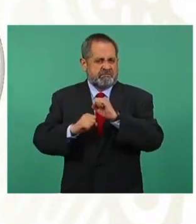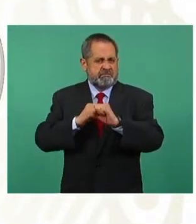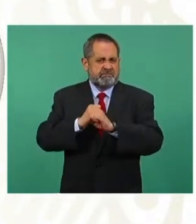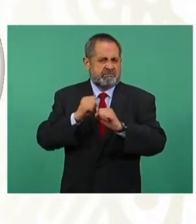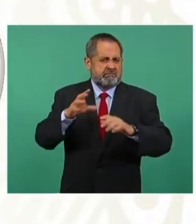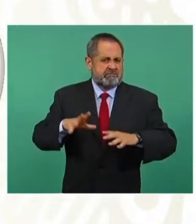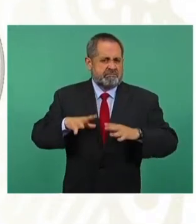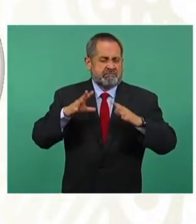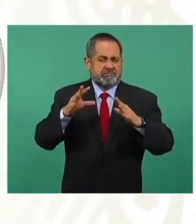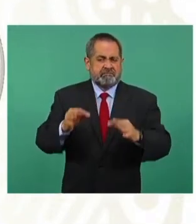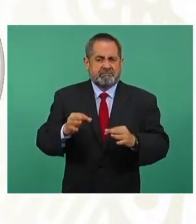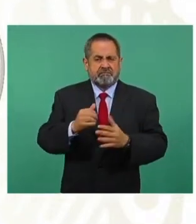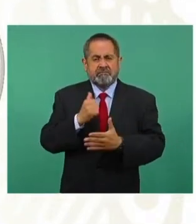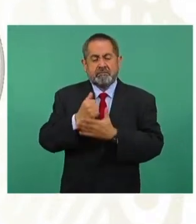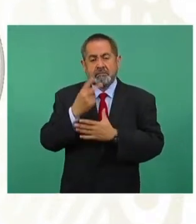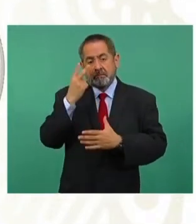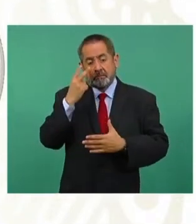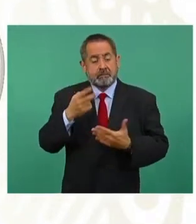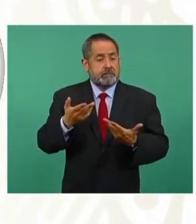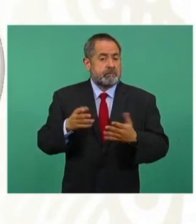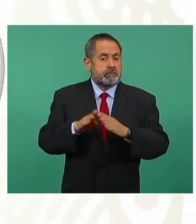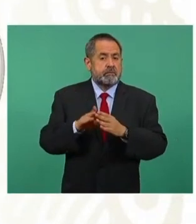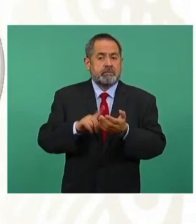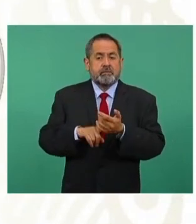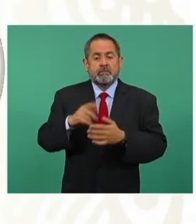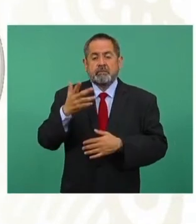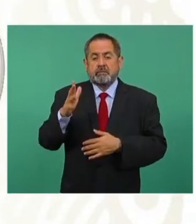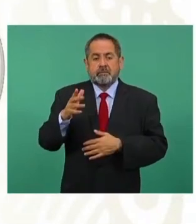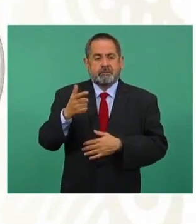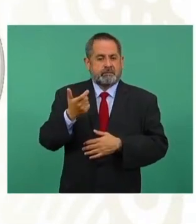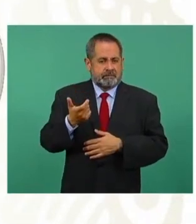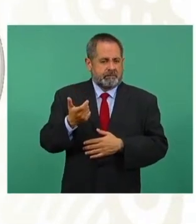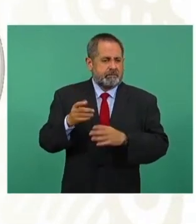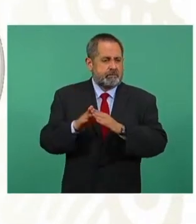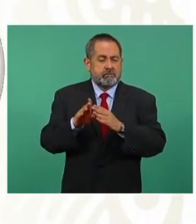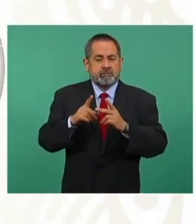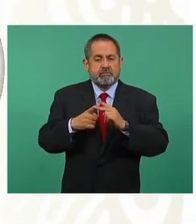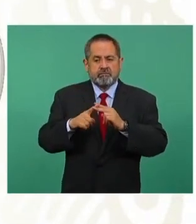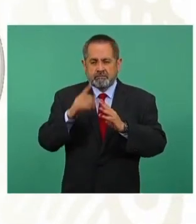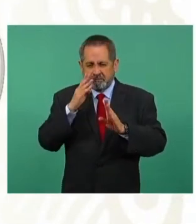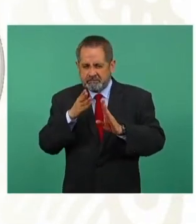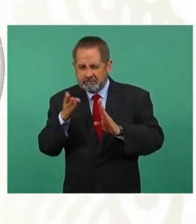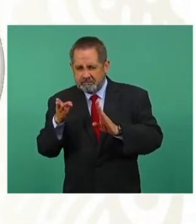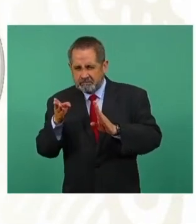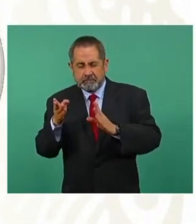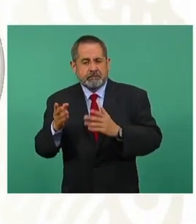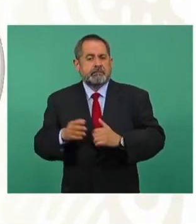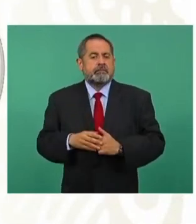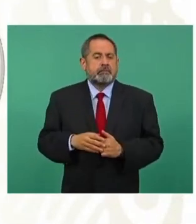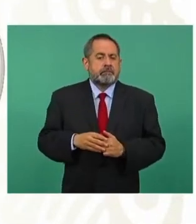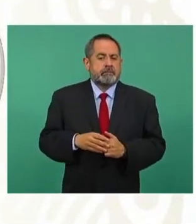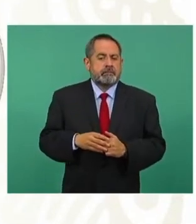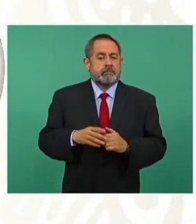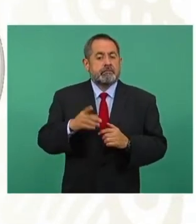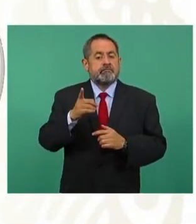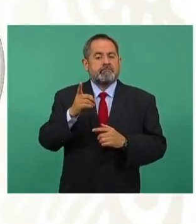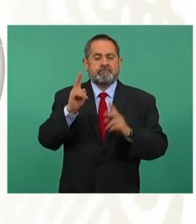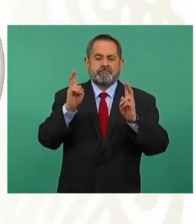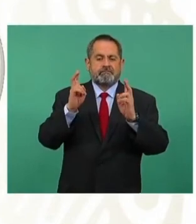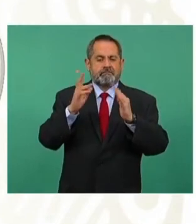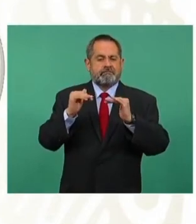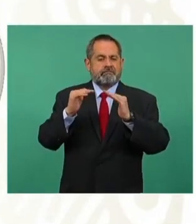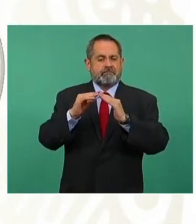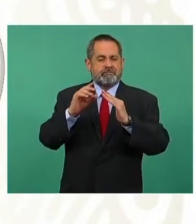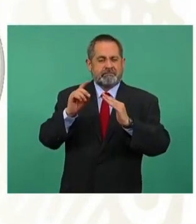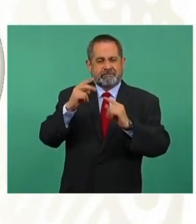México Tenochtitlan, la denominación de 10 pesos en el exergo a la izquierda, la seca de la Casa de la Moneda